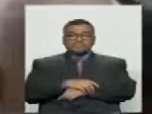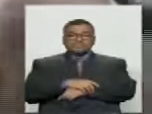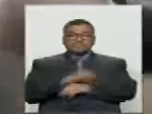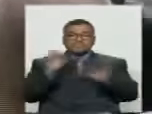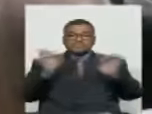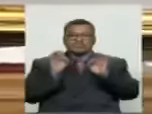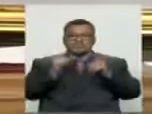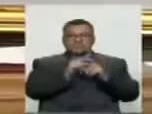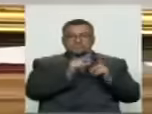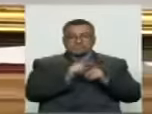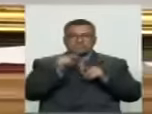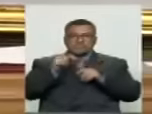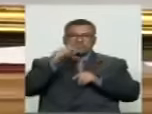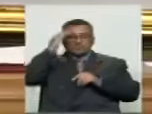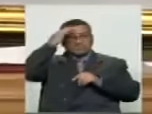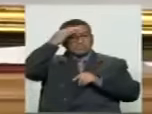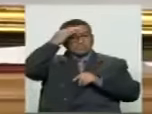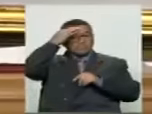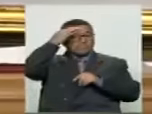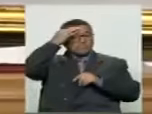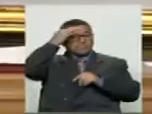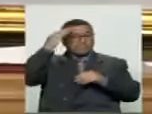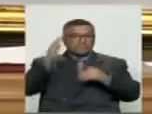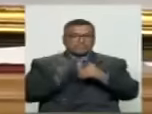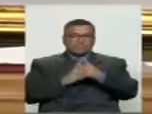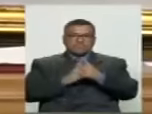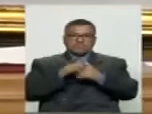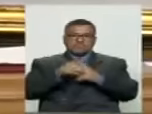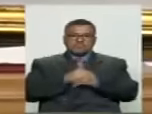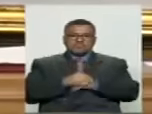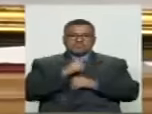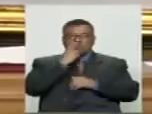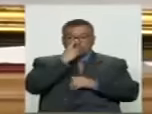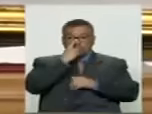¿Nadie más anotado el derecho a palabra? Se va a cerrar.